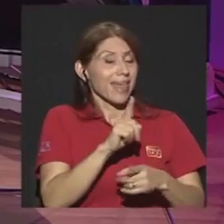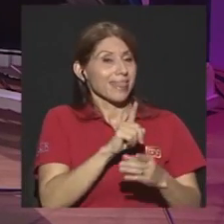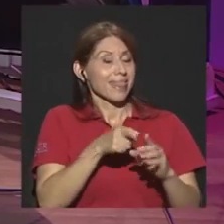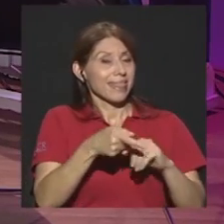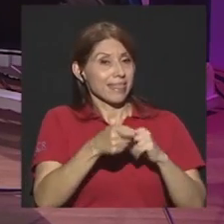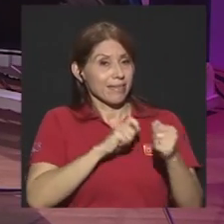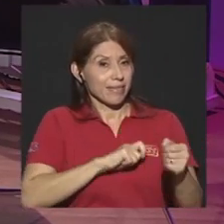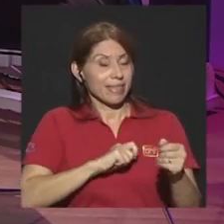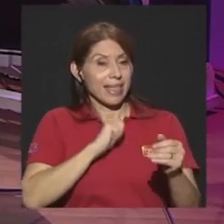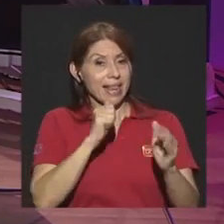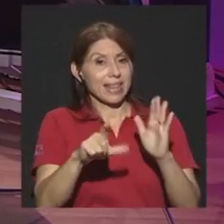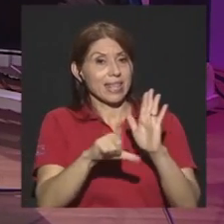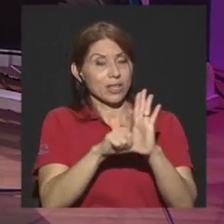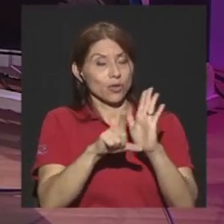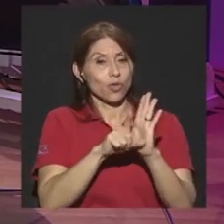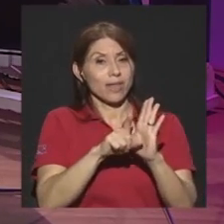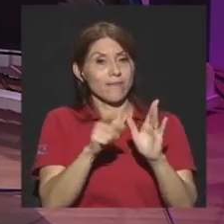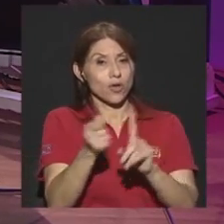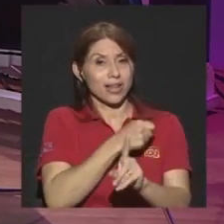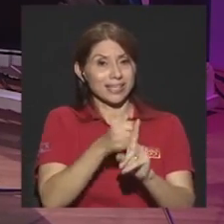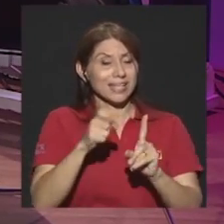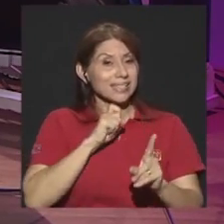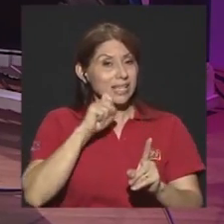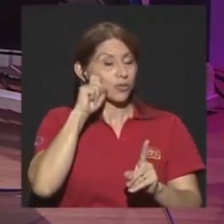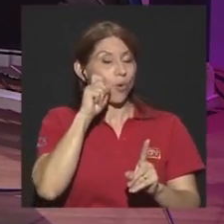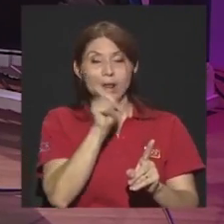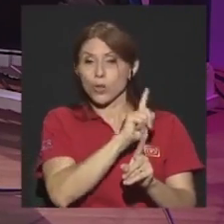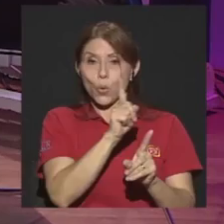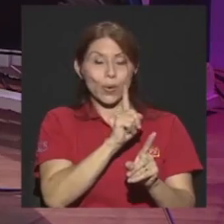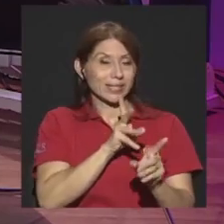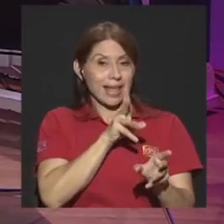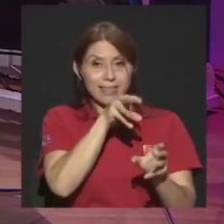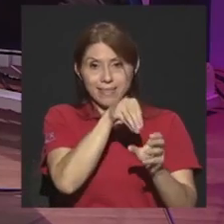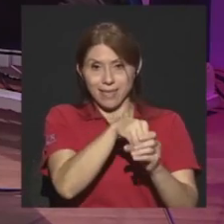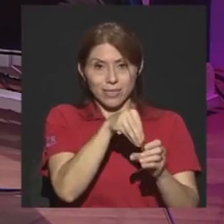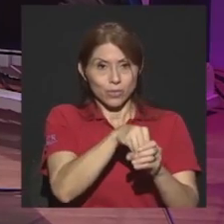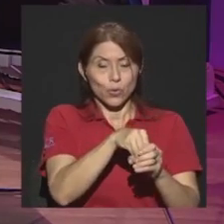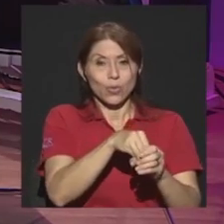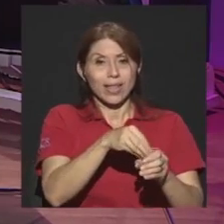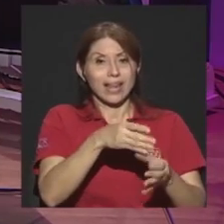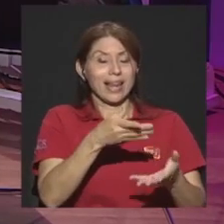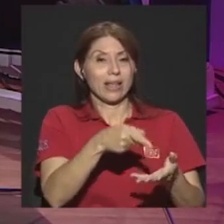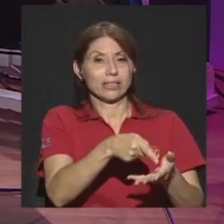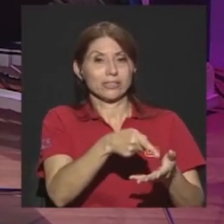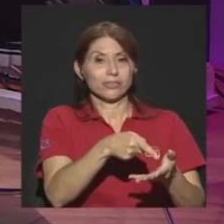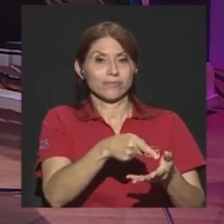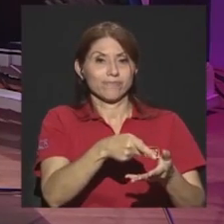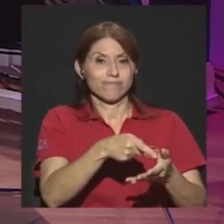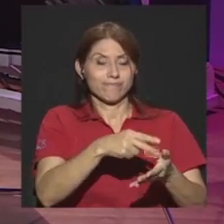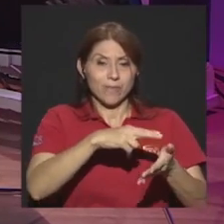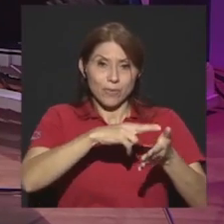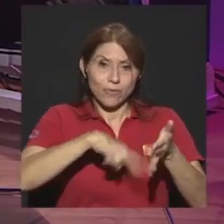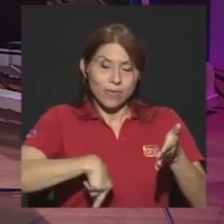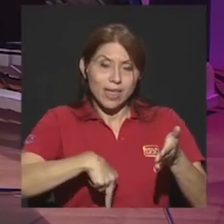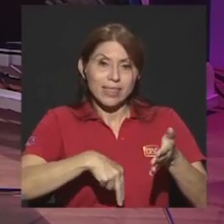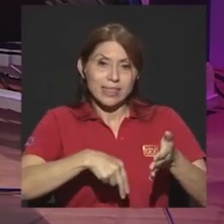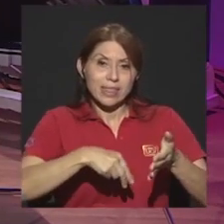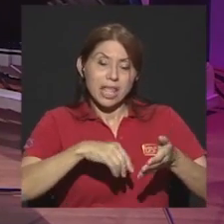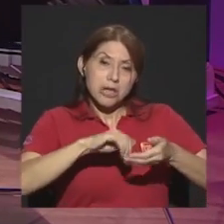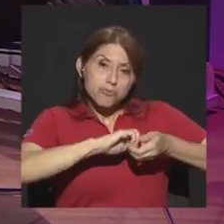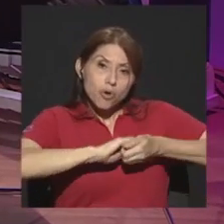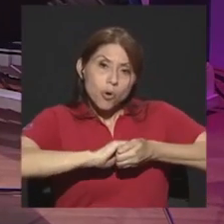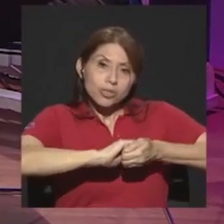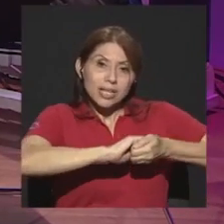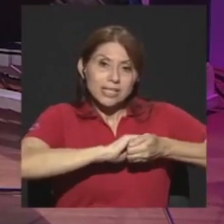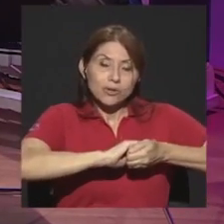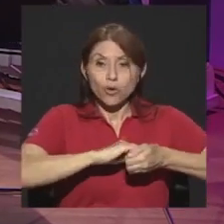conciliación. Sí. Y porque pensé que podría ser un recurso ofrecerle dinero a la persona para que